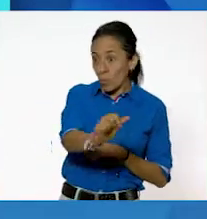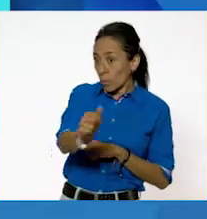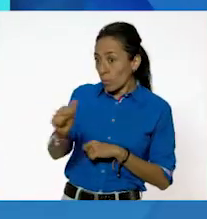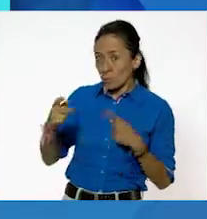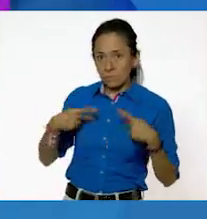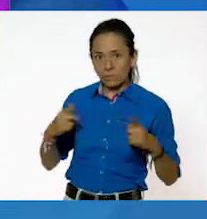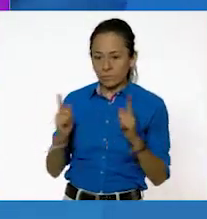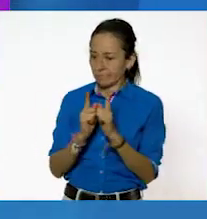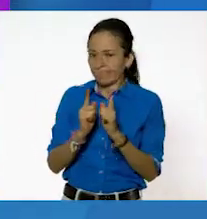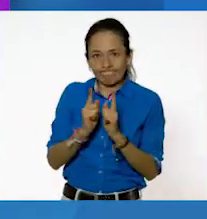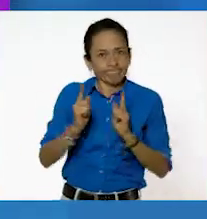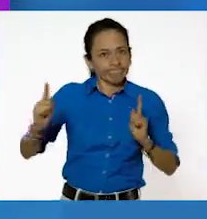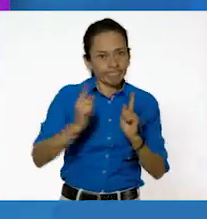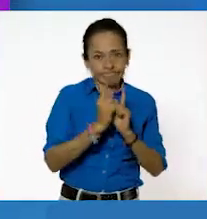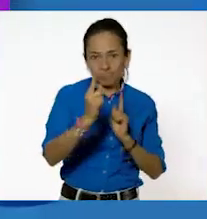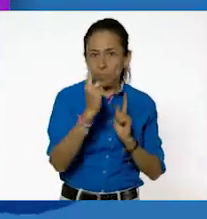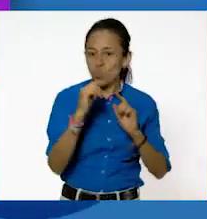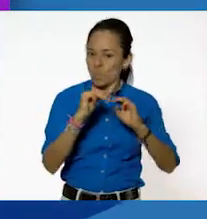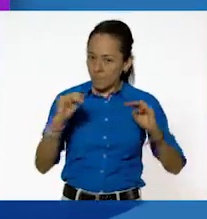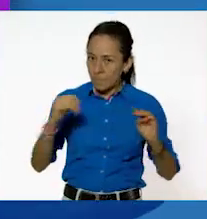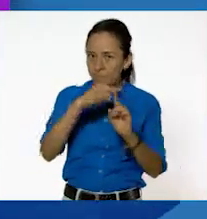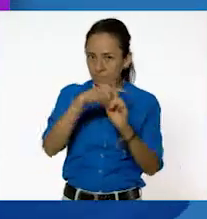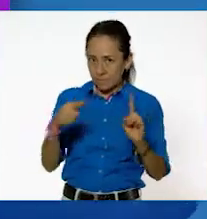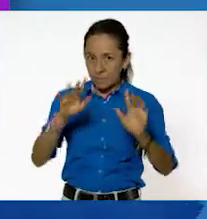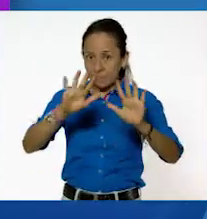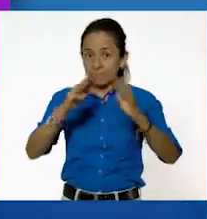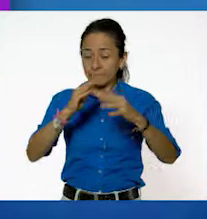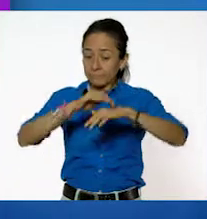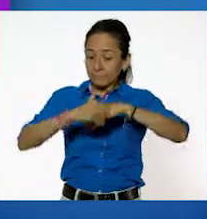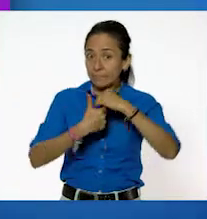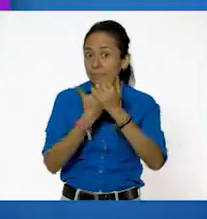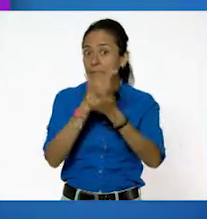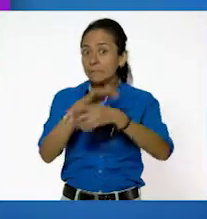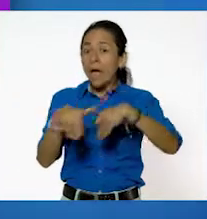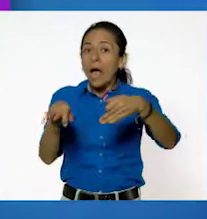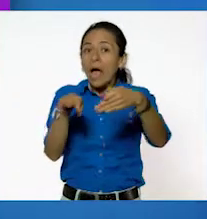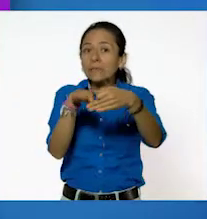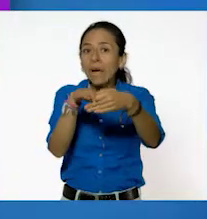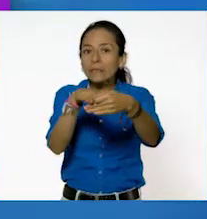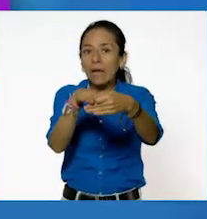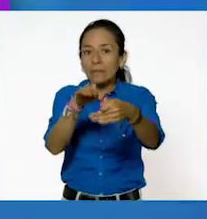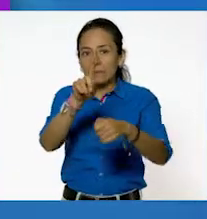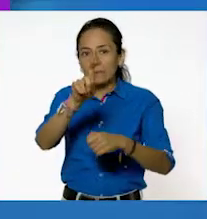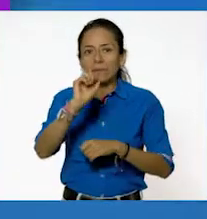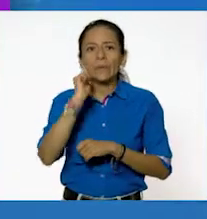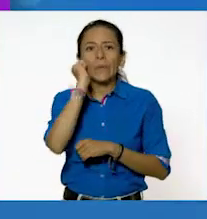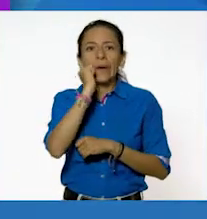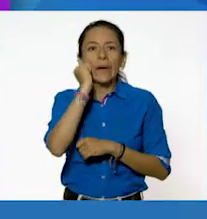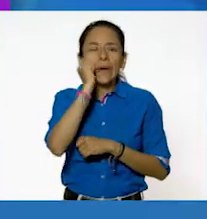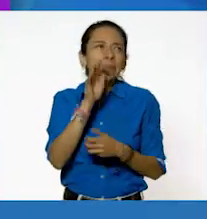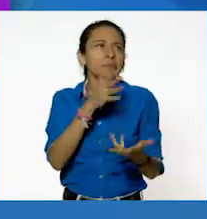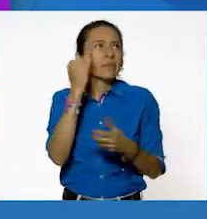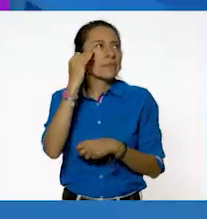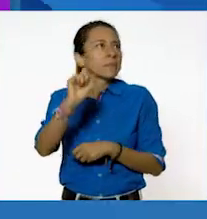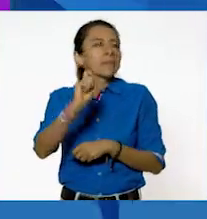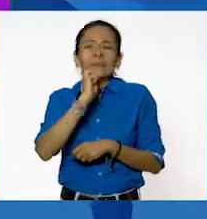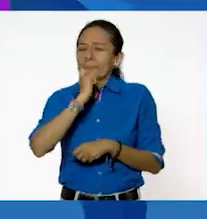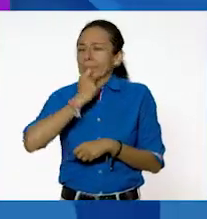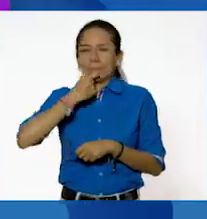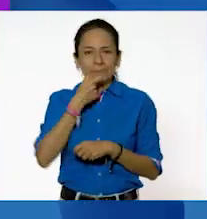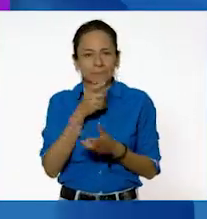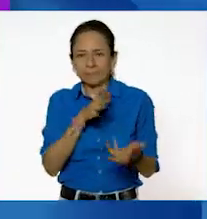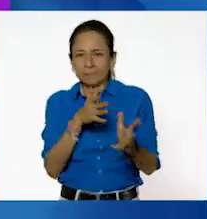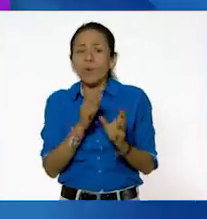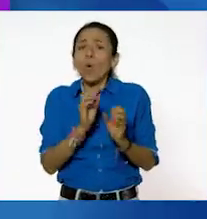y medio entre tú y los demás. Lávate las manos muy seguido con agua y jabón por lo menos durante 20 segundos o aplica